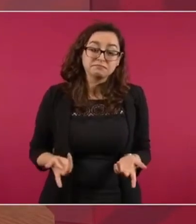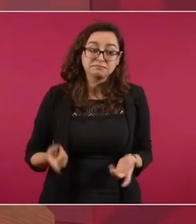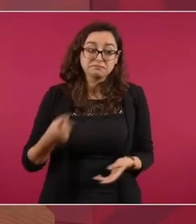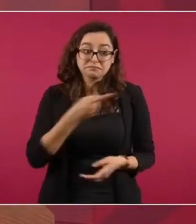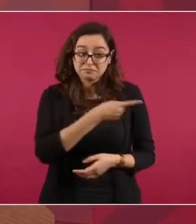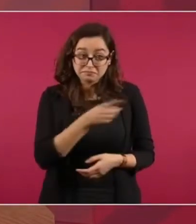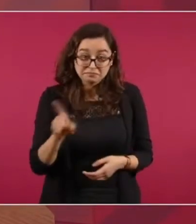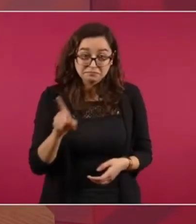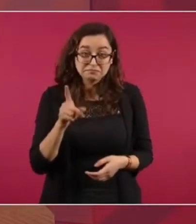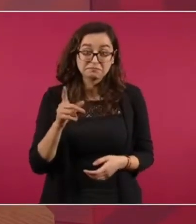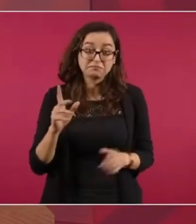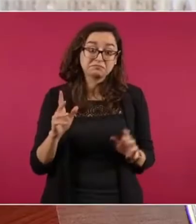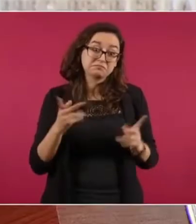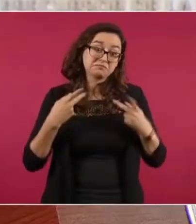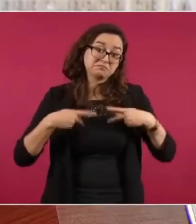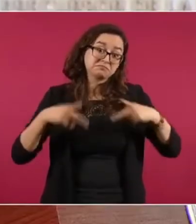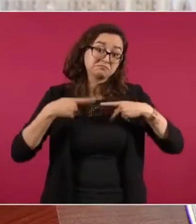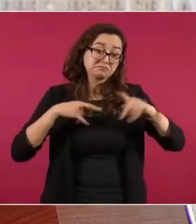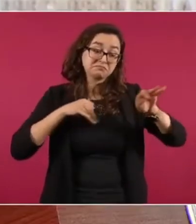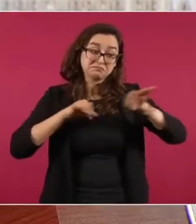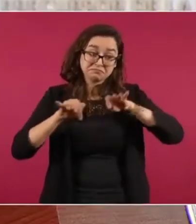en recibir